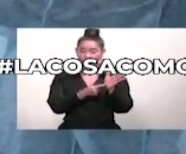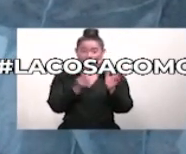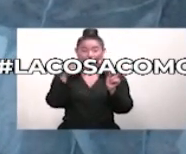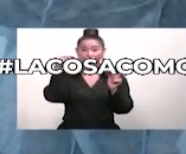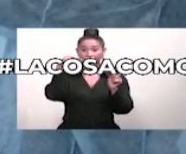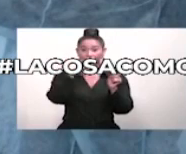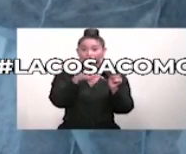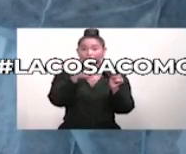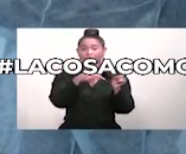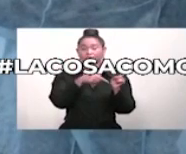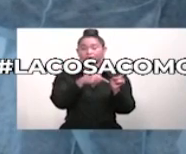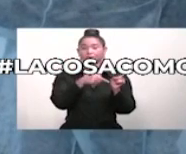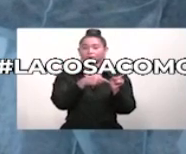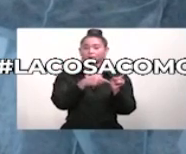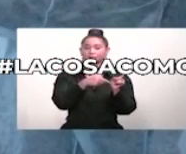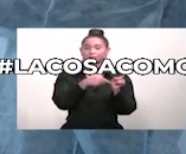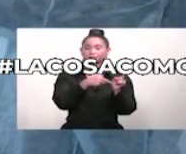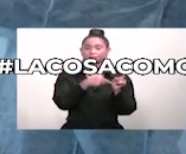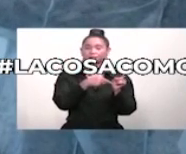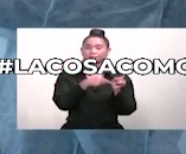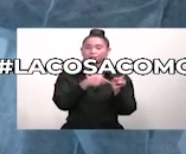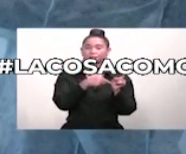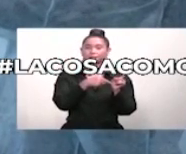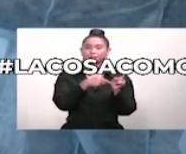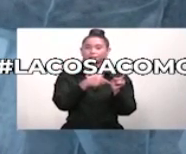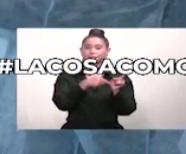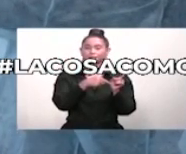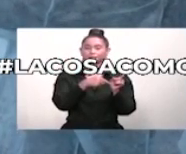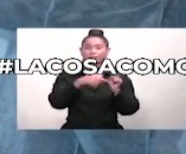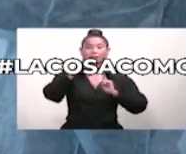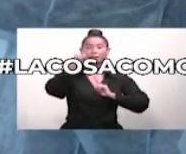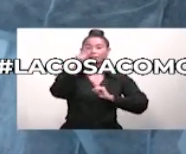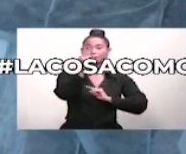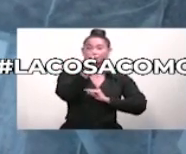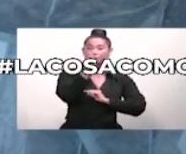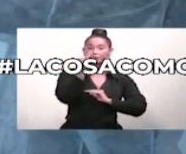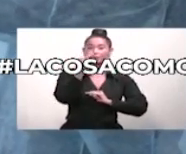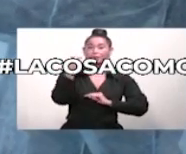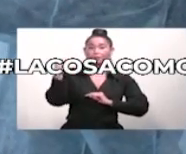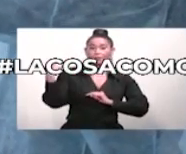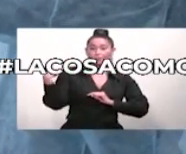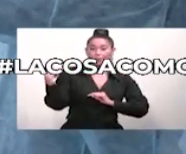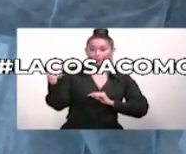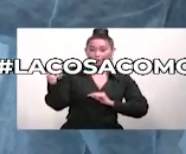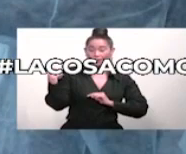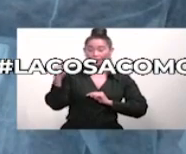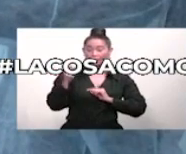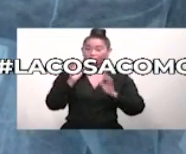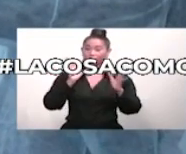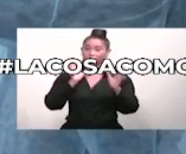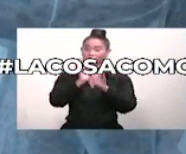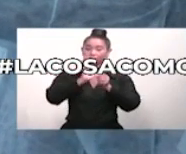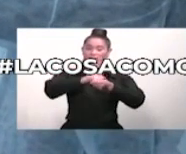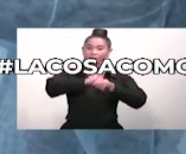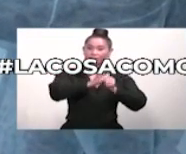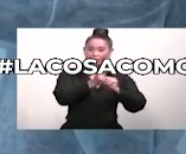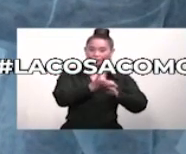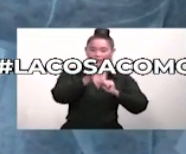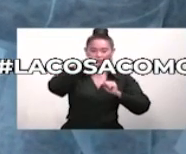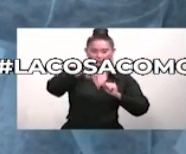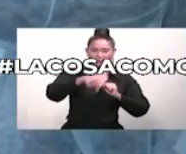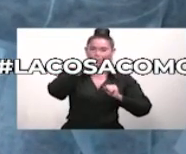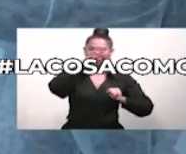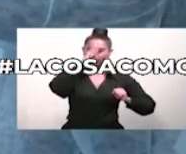aunque en República Dominicana hay experiencia en la vacunación. La jornada va rápida, después